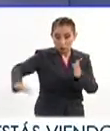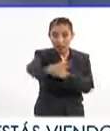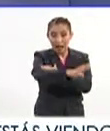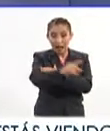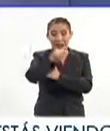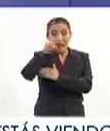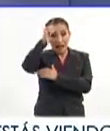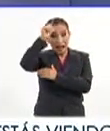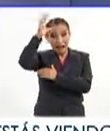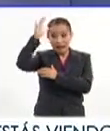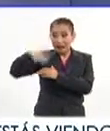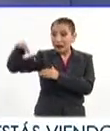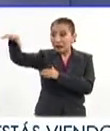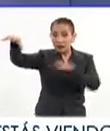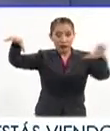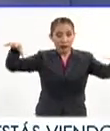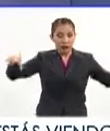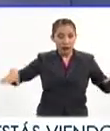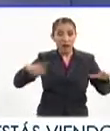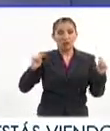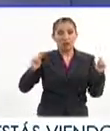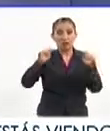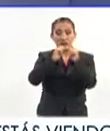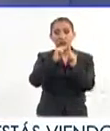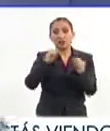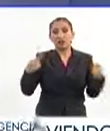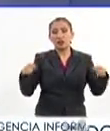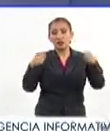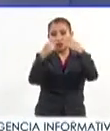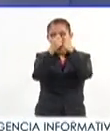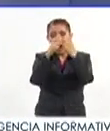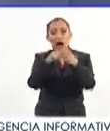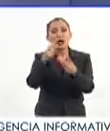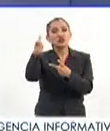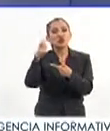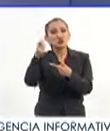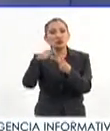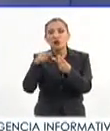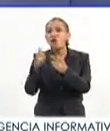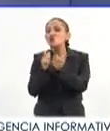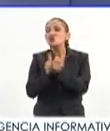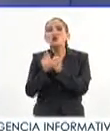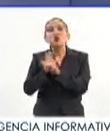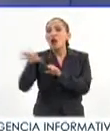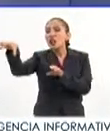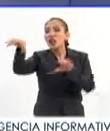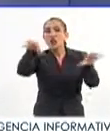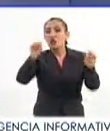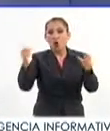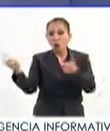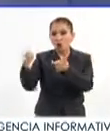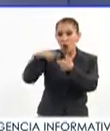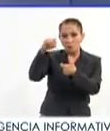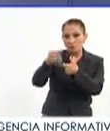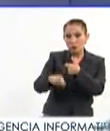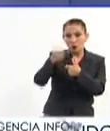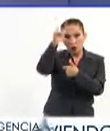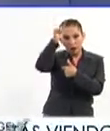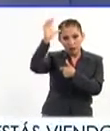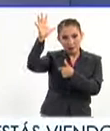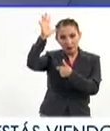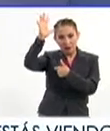los aztecas, ¿no? Es decir, estaba Teotihuacán, creo que los Xochimilcos. ¿Cuáles eran los principales grupos que no eran precisamente